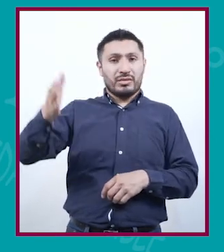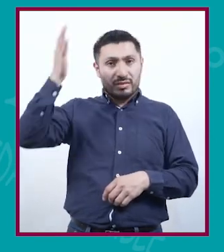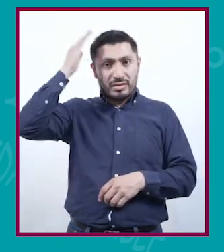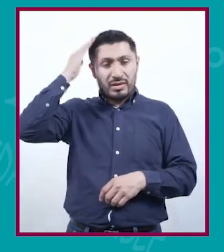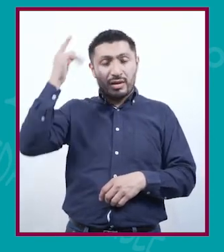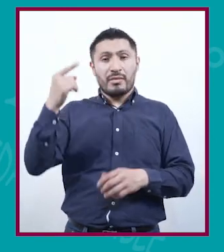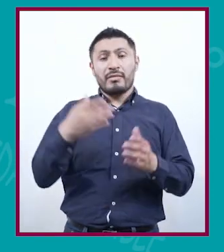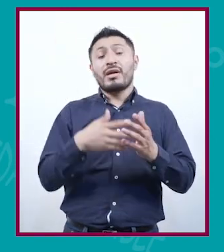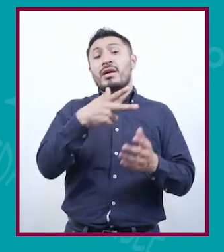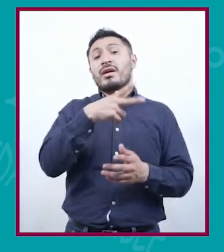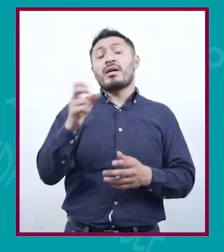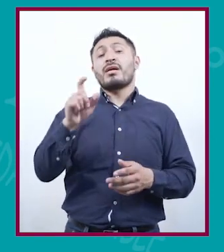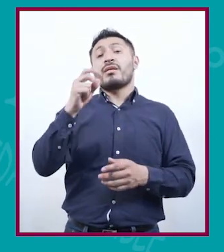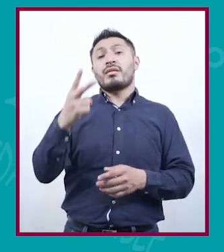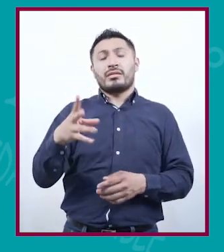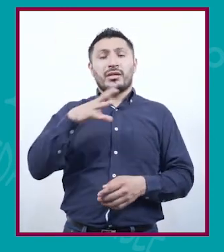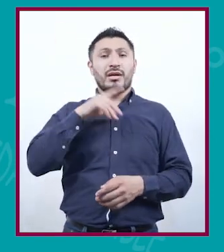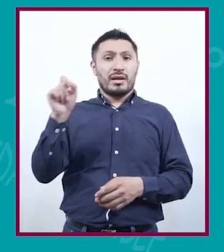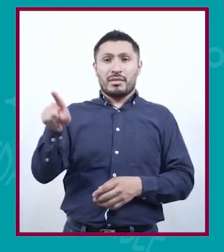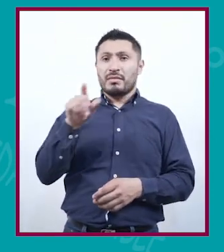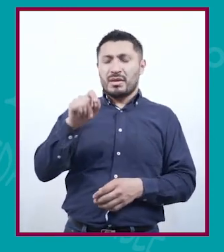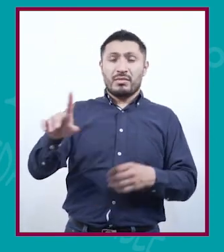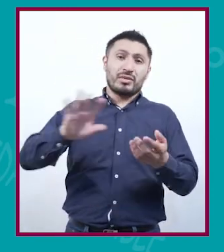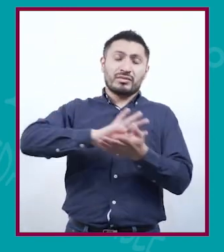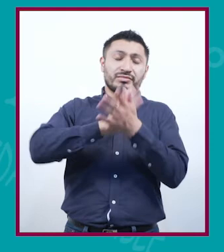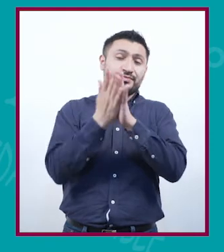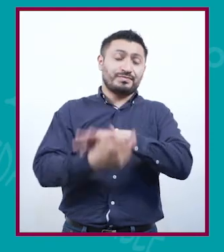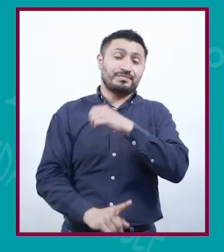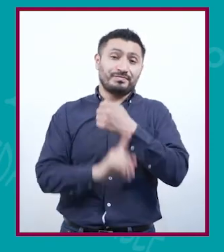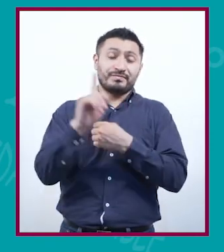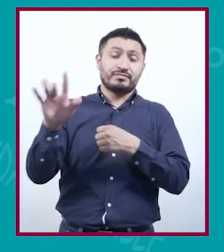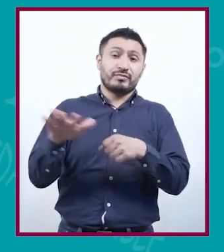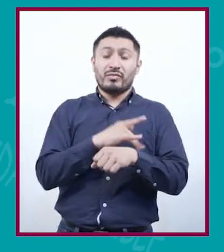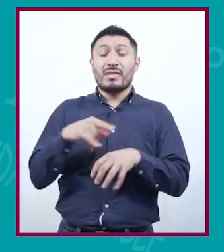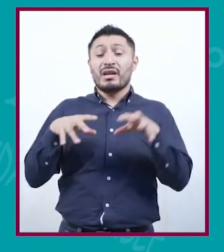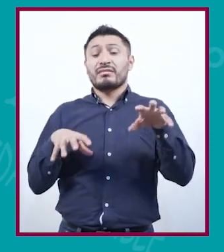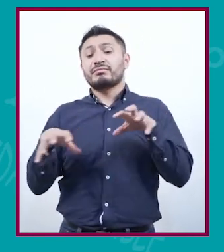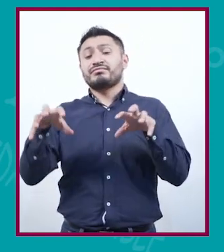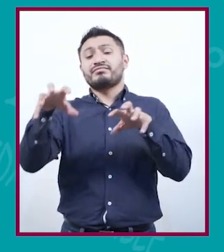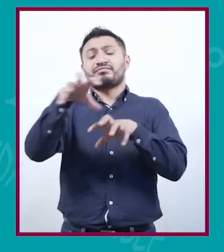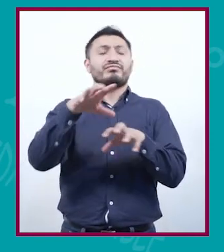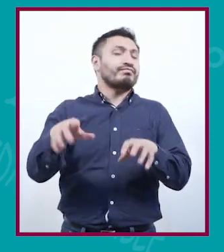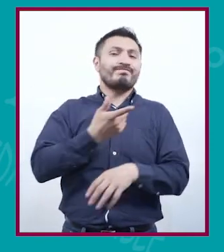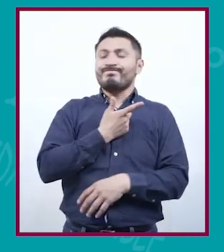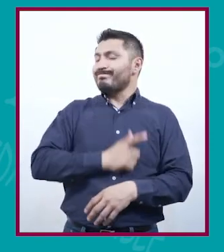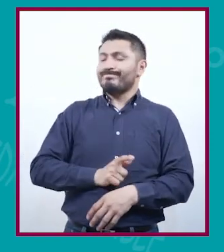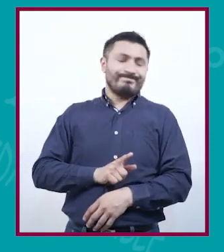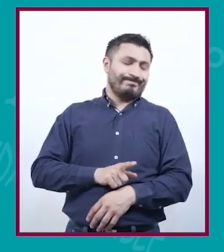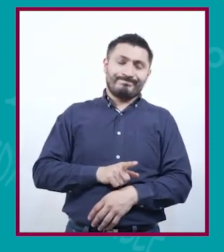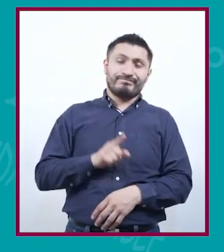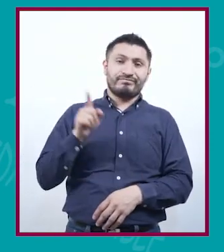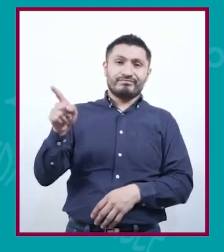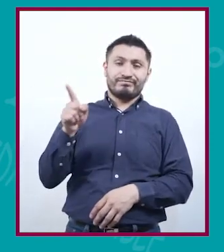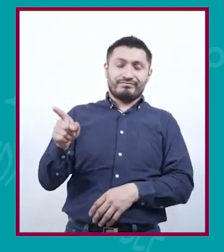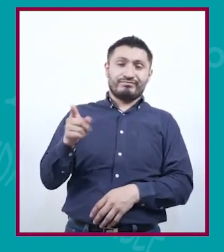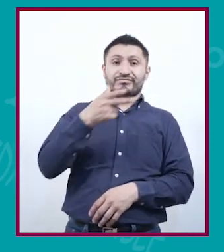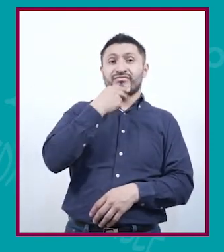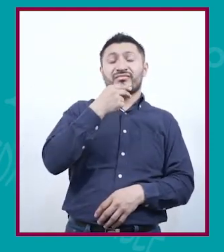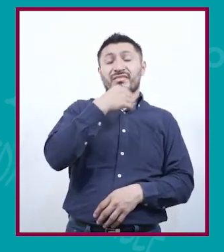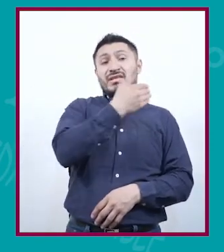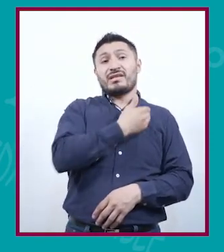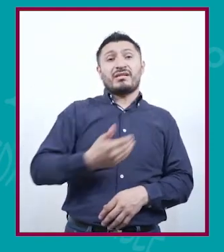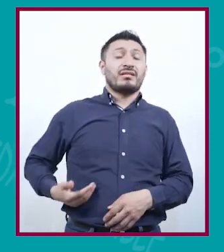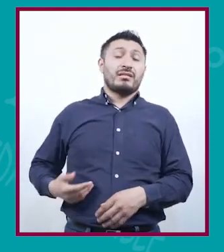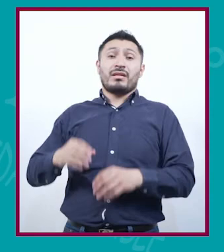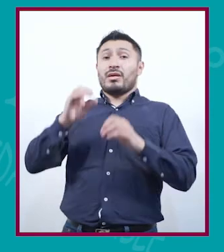imperio en 1822 y él mismo se convierte en uno de esos problemas porque muchos grupos estaban descontentos con